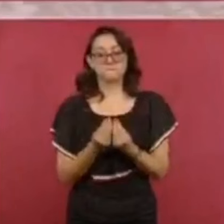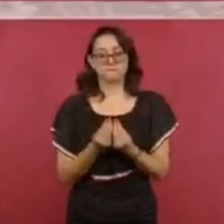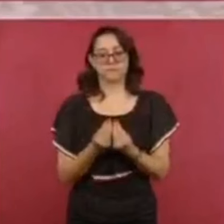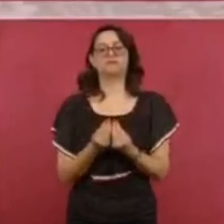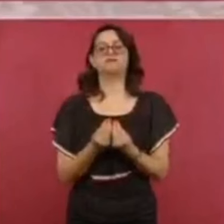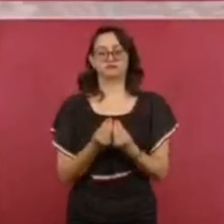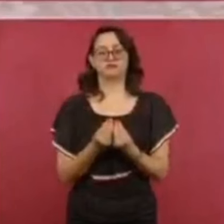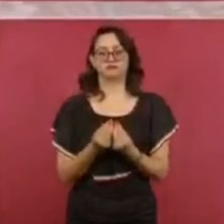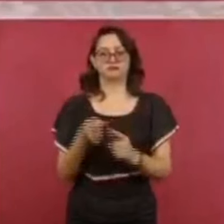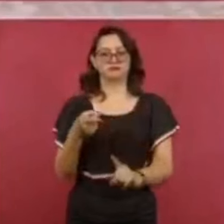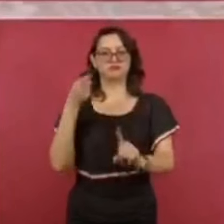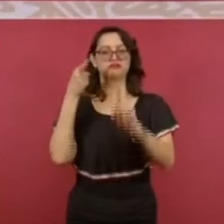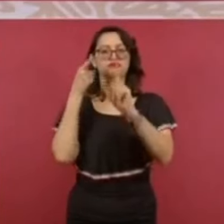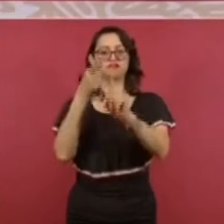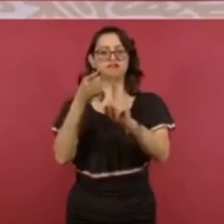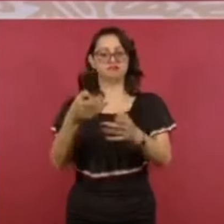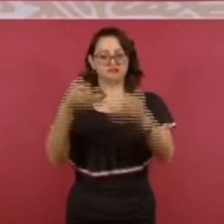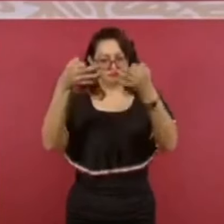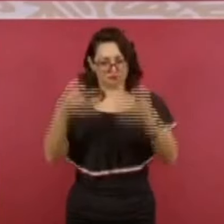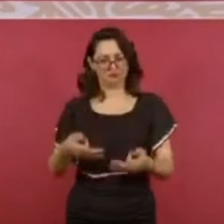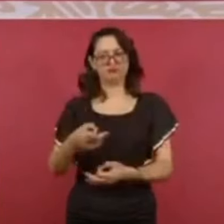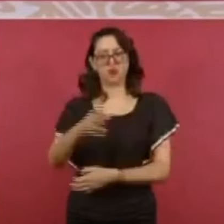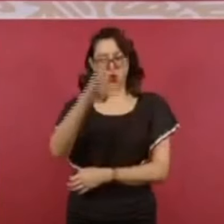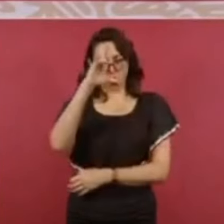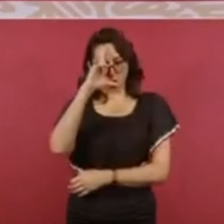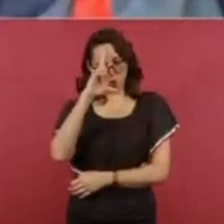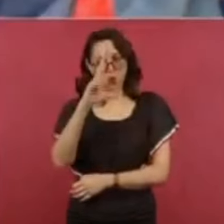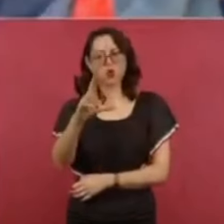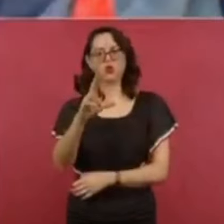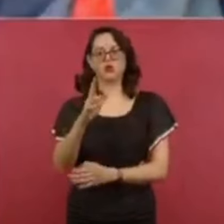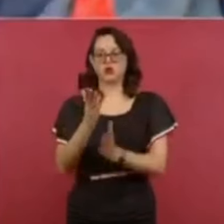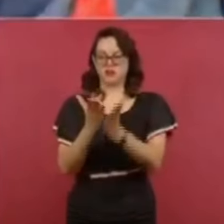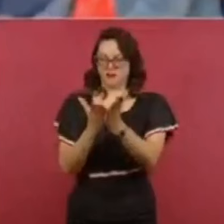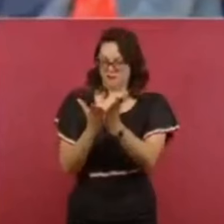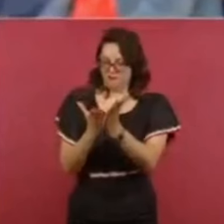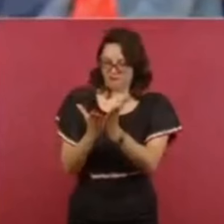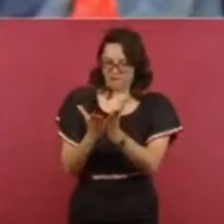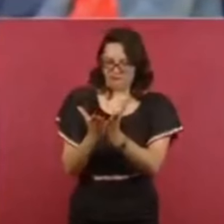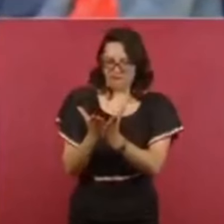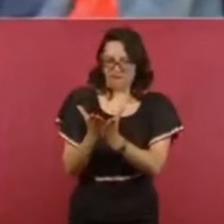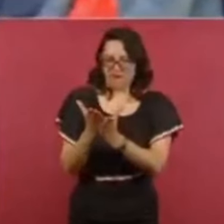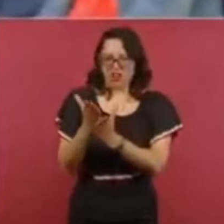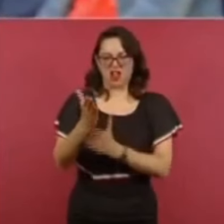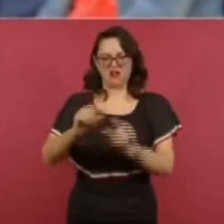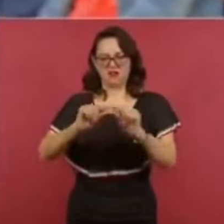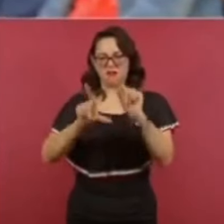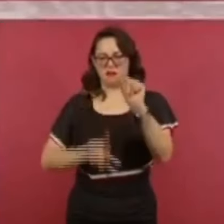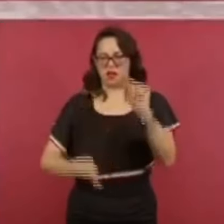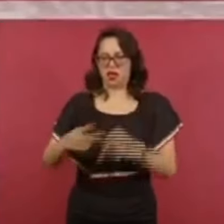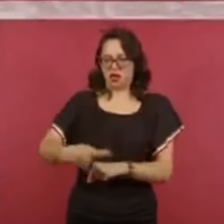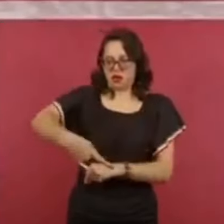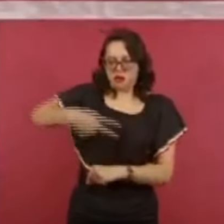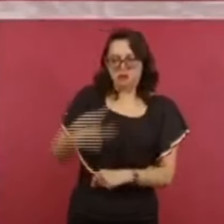a las mejores causas, pundonor con férrea lealtad a las instituciones y